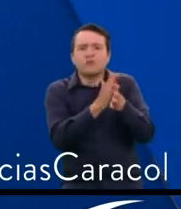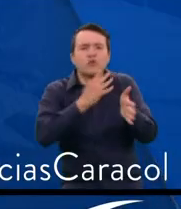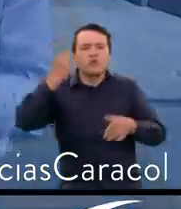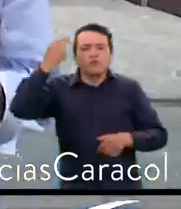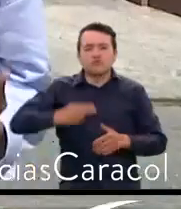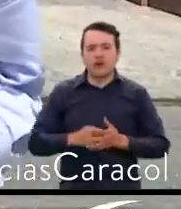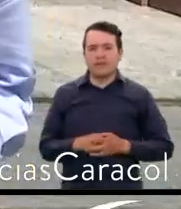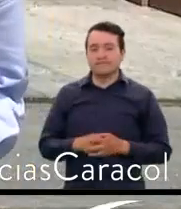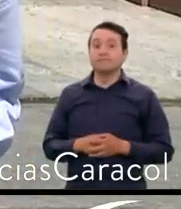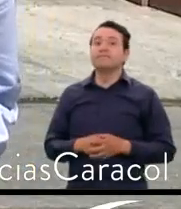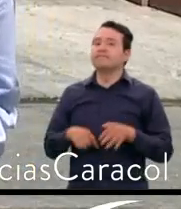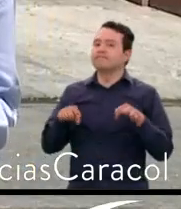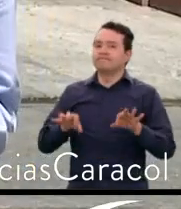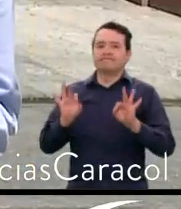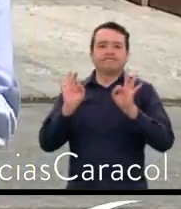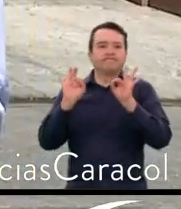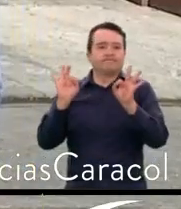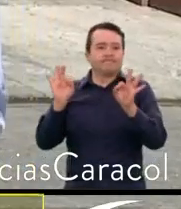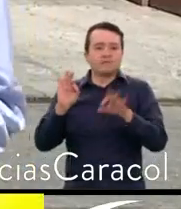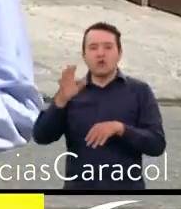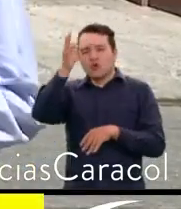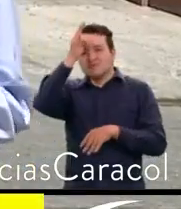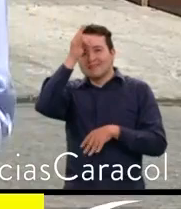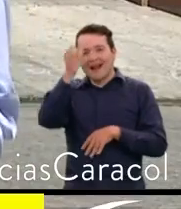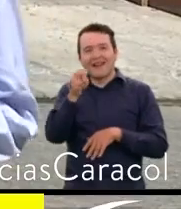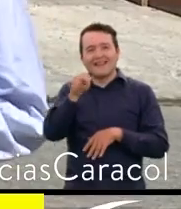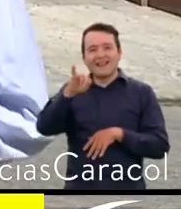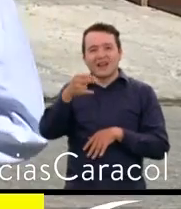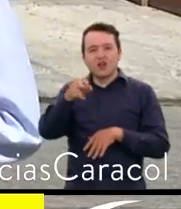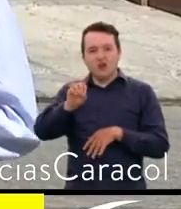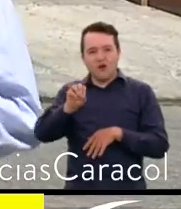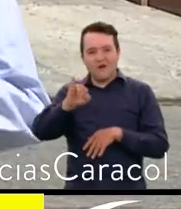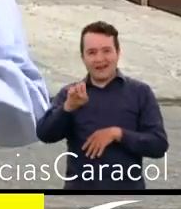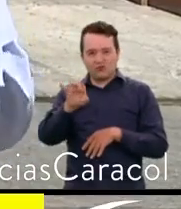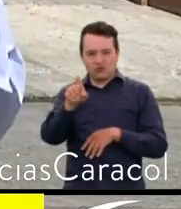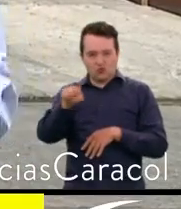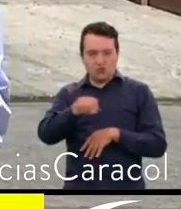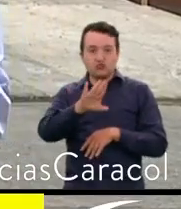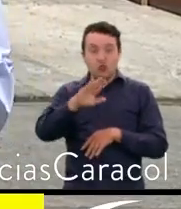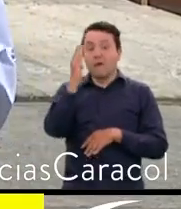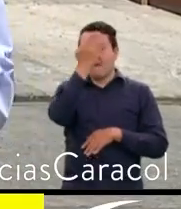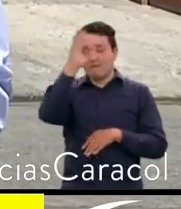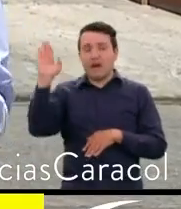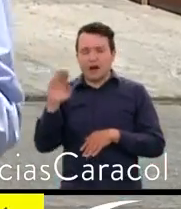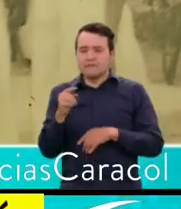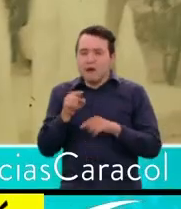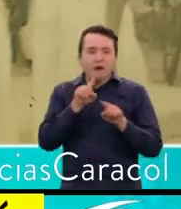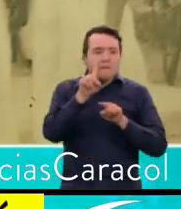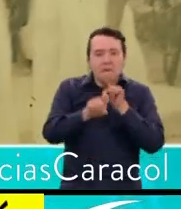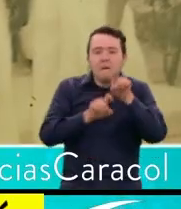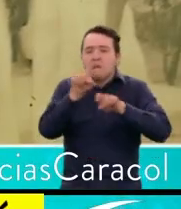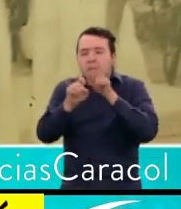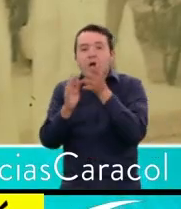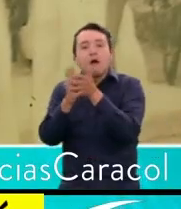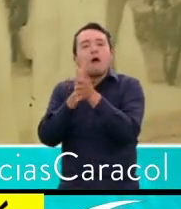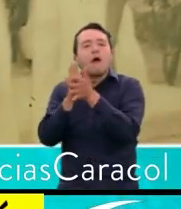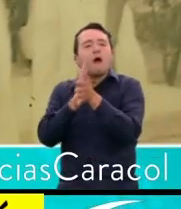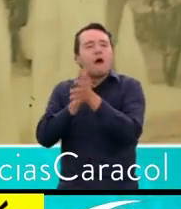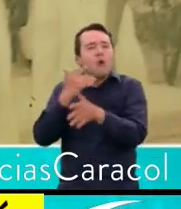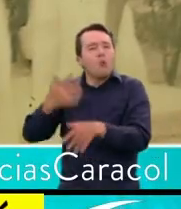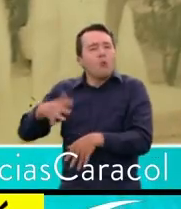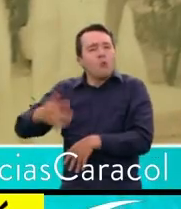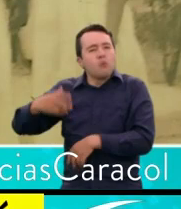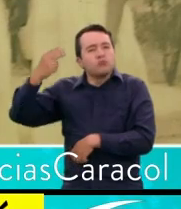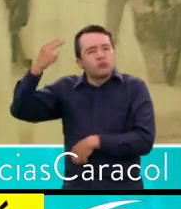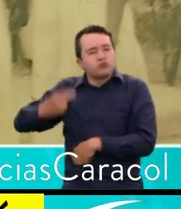de mejor manera que en el hospital niño jesús de barranquilla donde carlos encontramos grandes historias en este centro asistencial donde